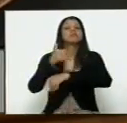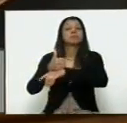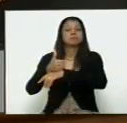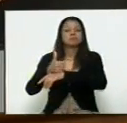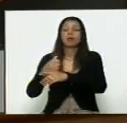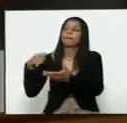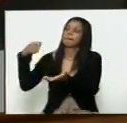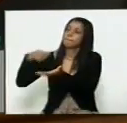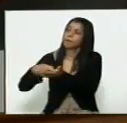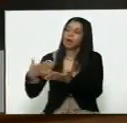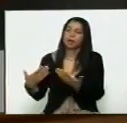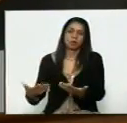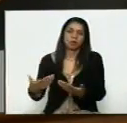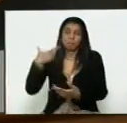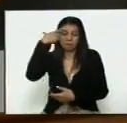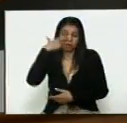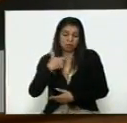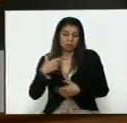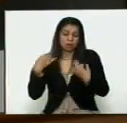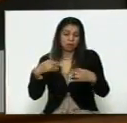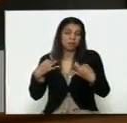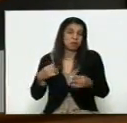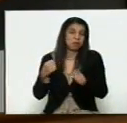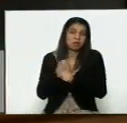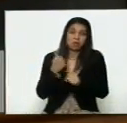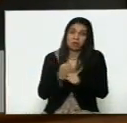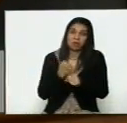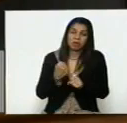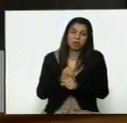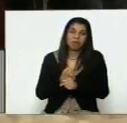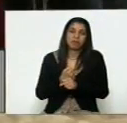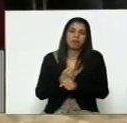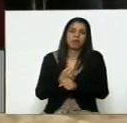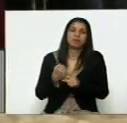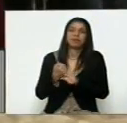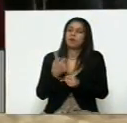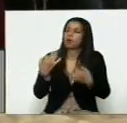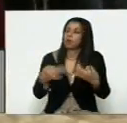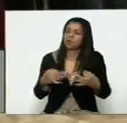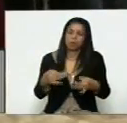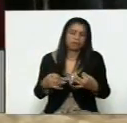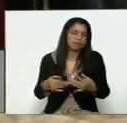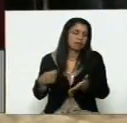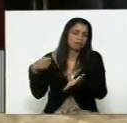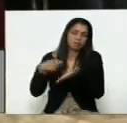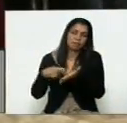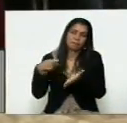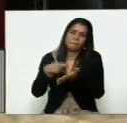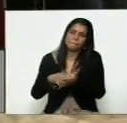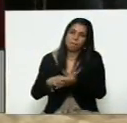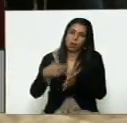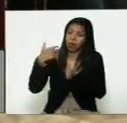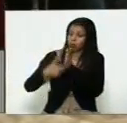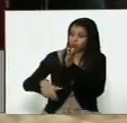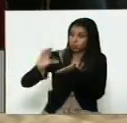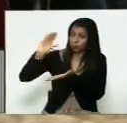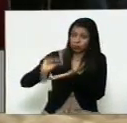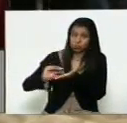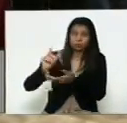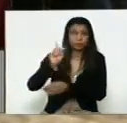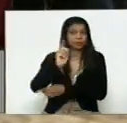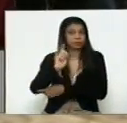empleadora como si el trabajador o trabajadora hubiese laborado efectivamente su jornada de